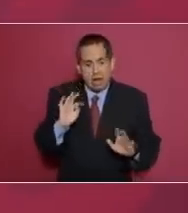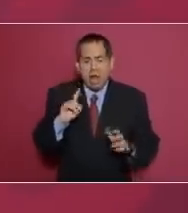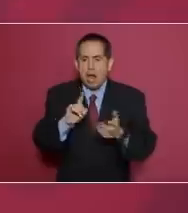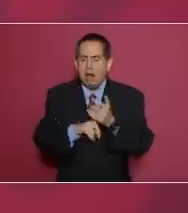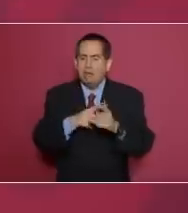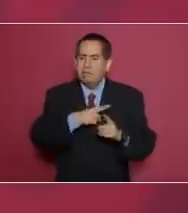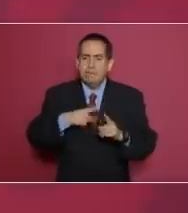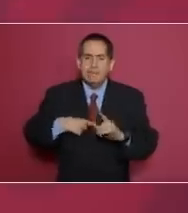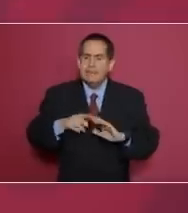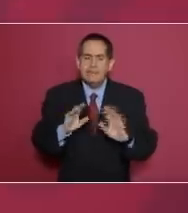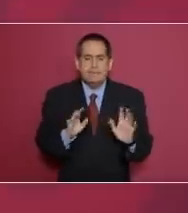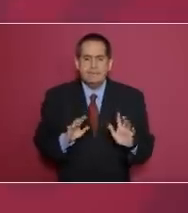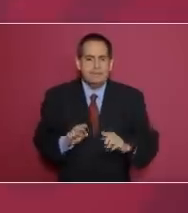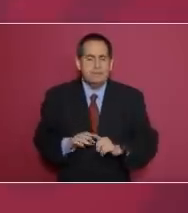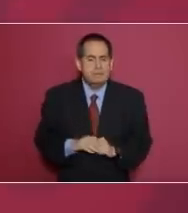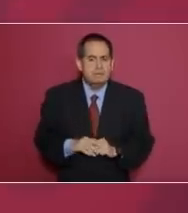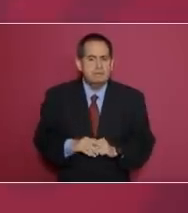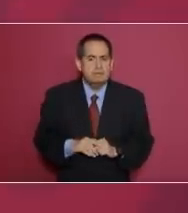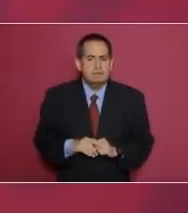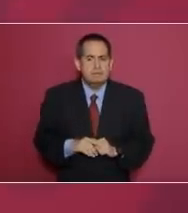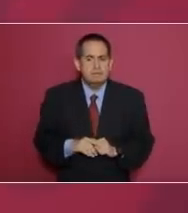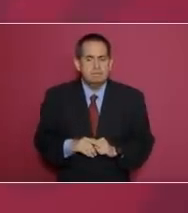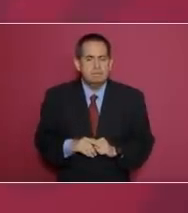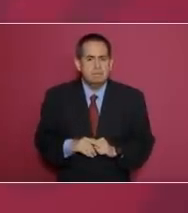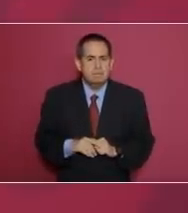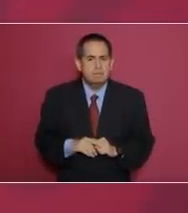debe de